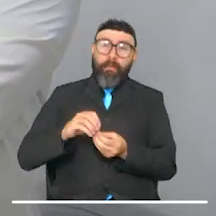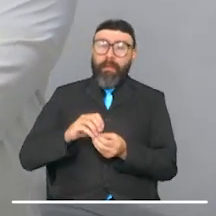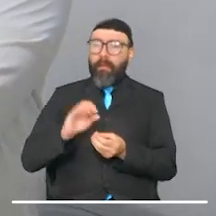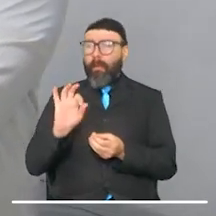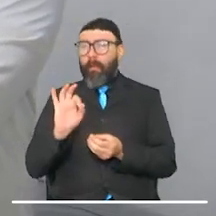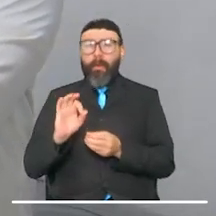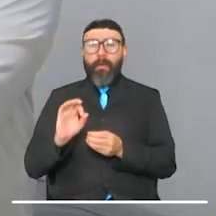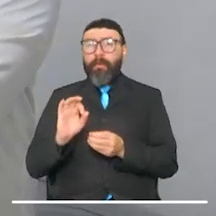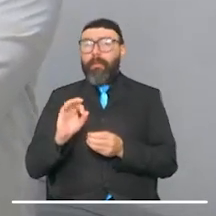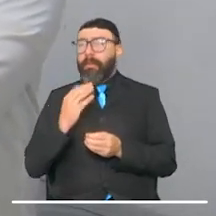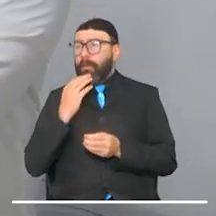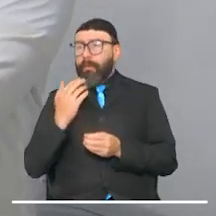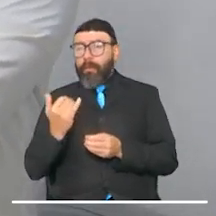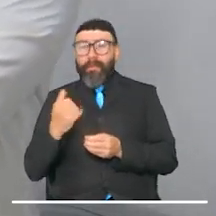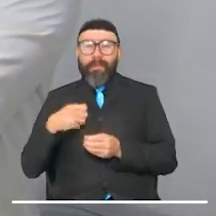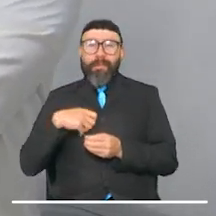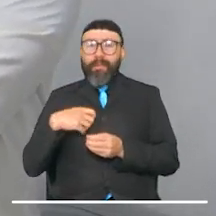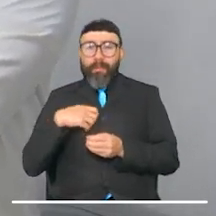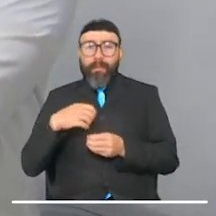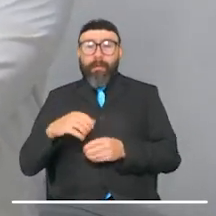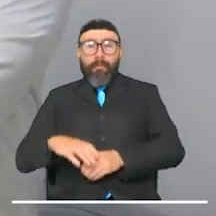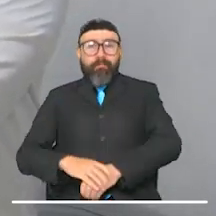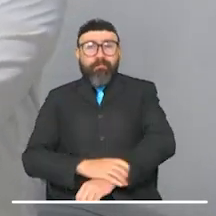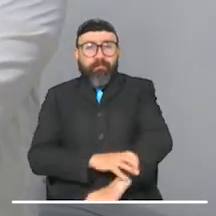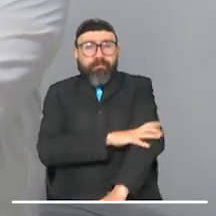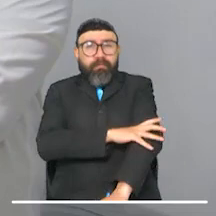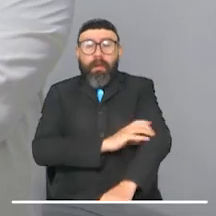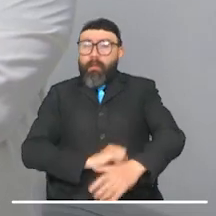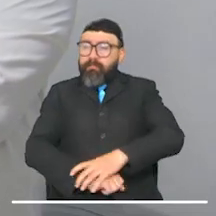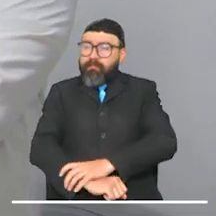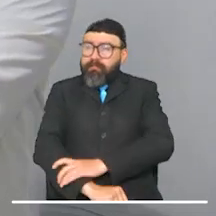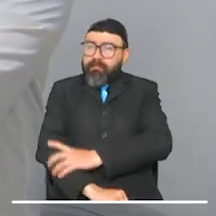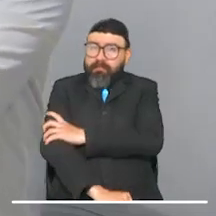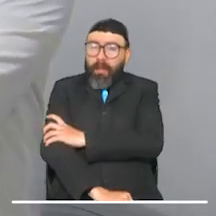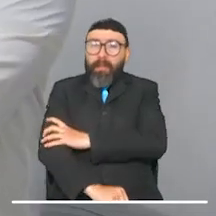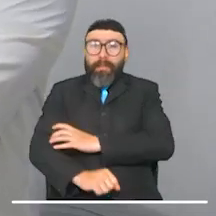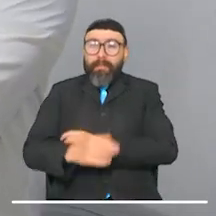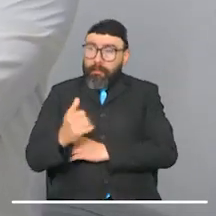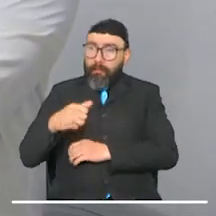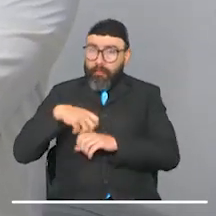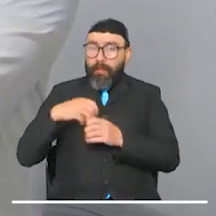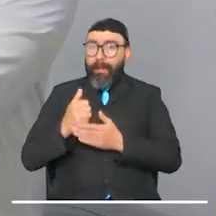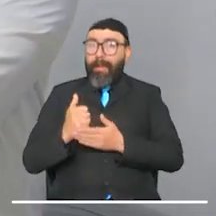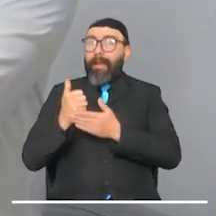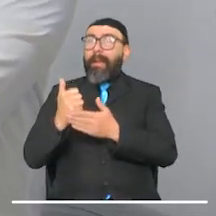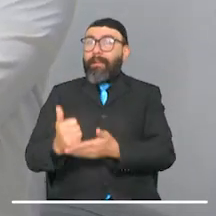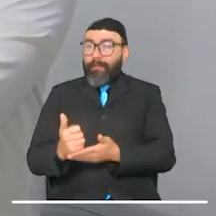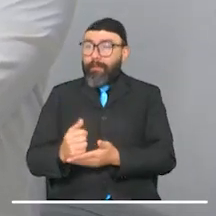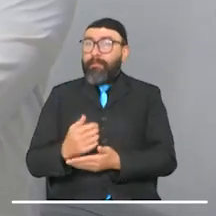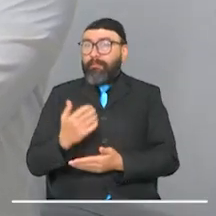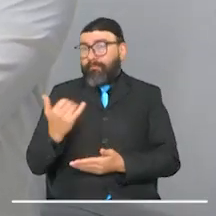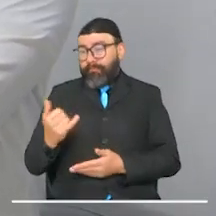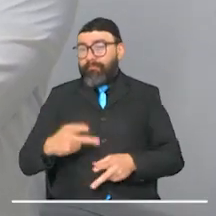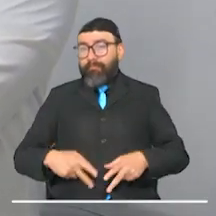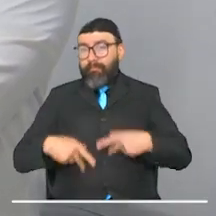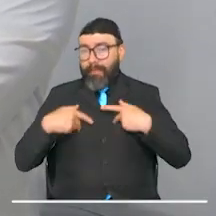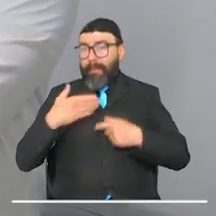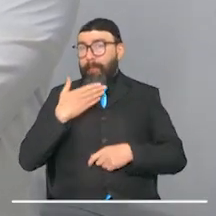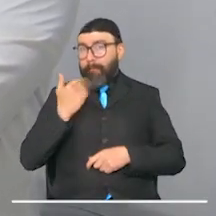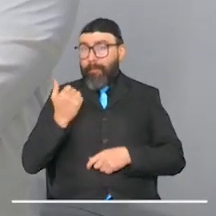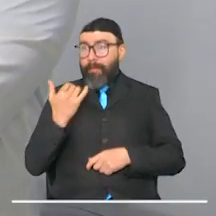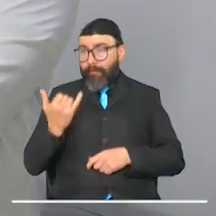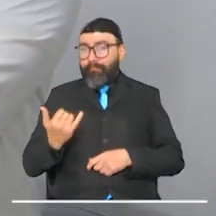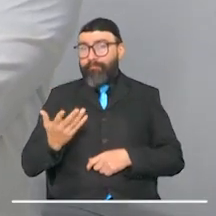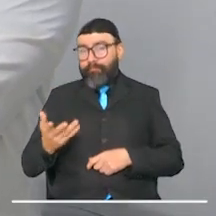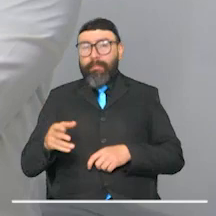ciertas medias que ahorita nos va a explicar Pues el doctor que pueden beneficiar mucho la calidad de vida Pues de